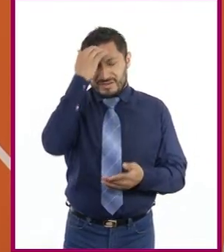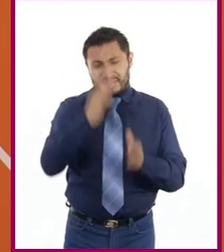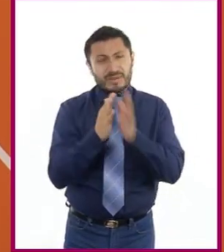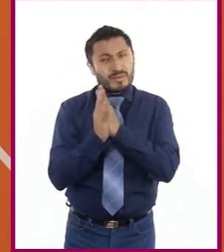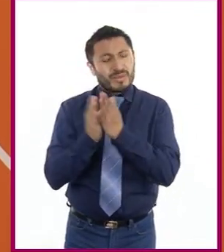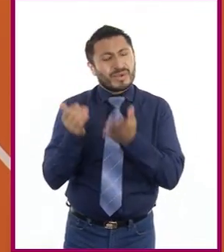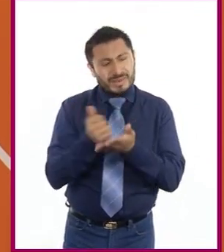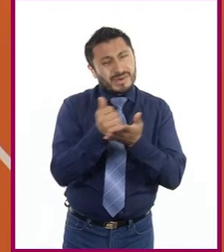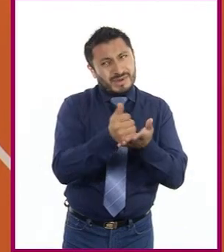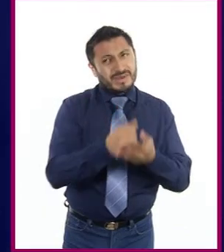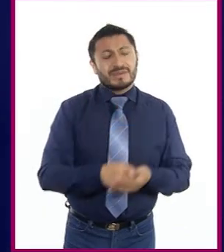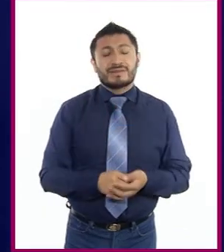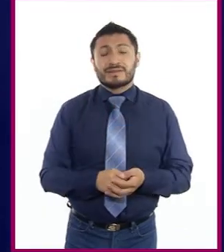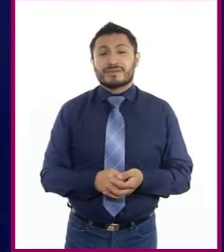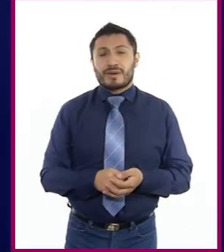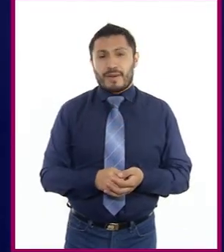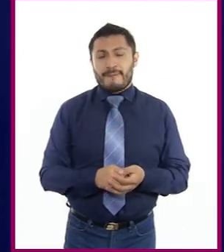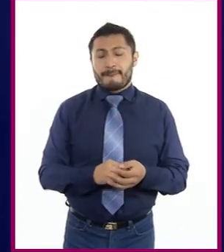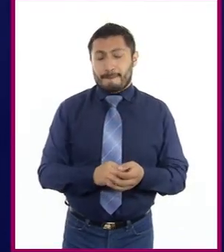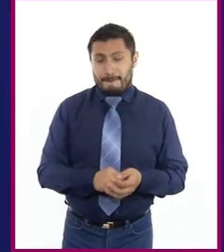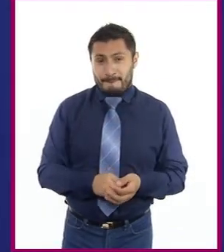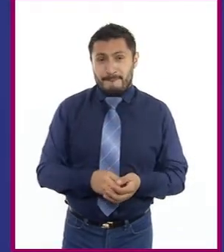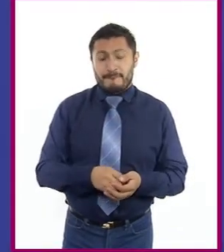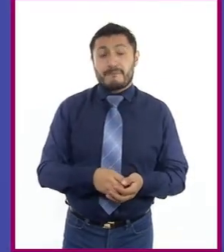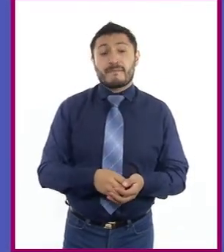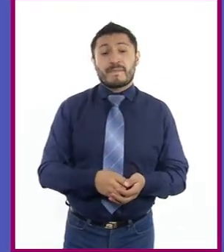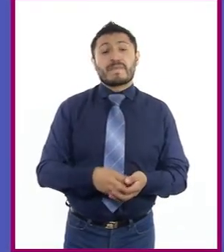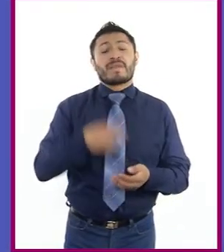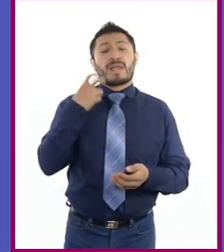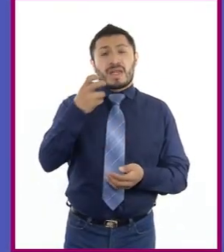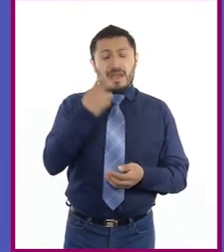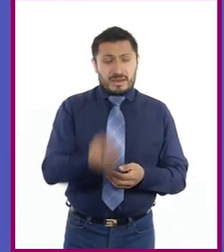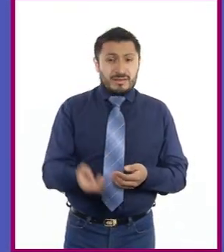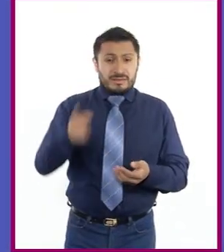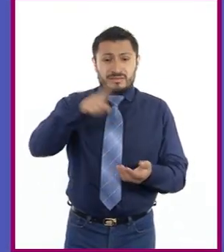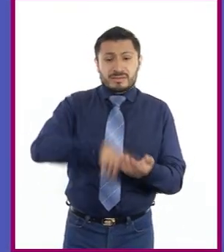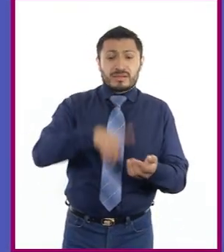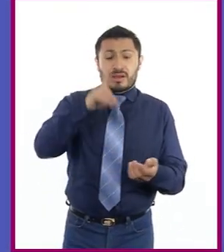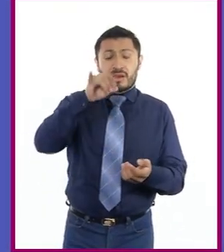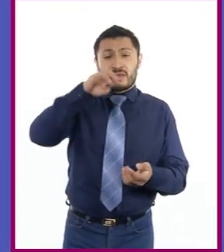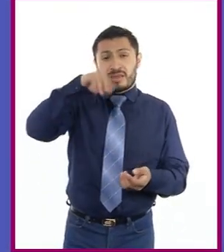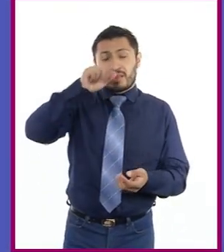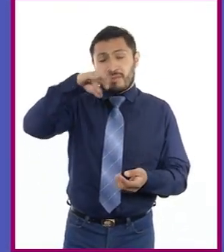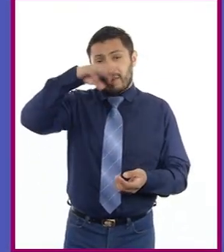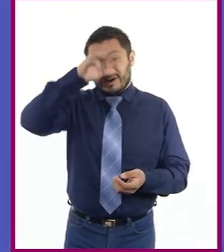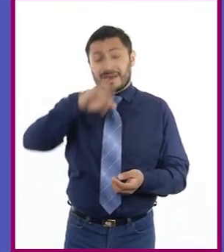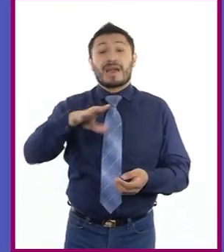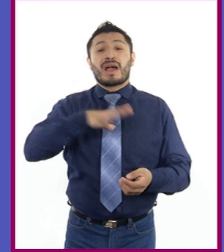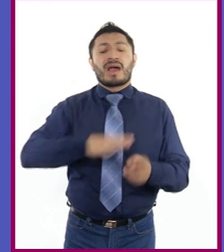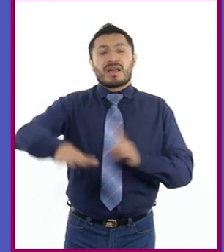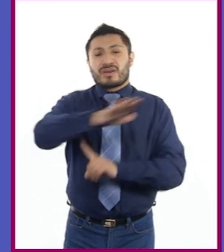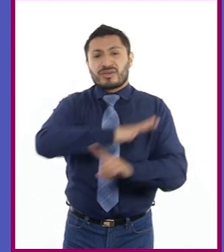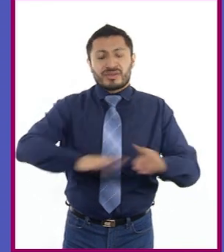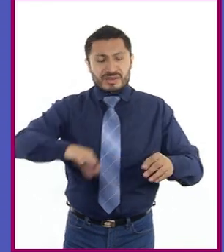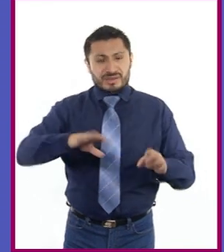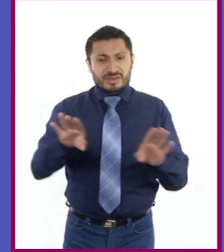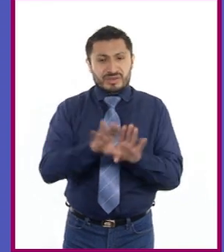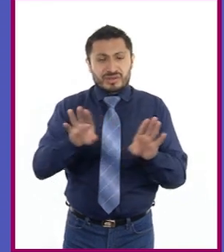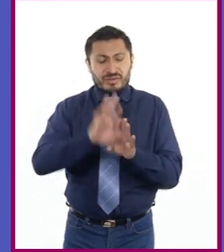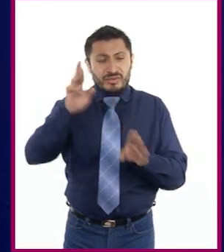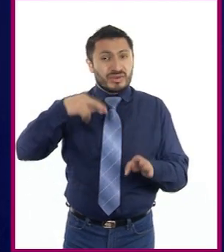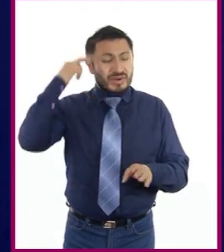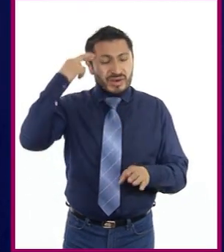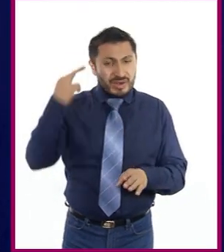los alumnos que nos acompañan? La obra transcurre en Dinamarca y trata de los acontecimientos posteriores al asesinato del rey